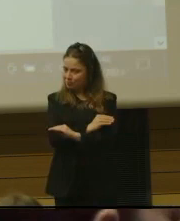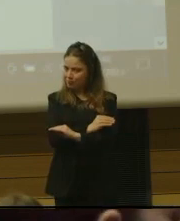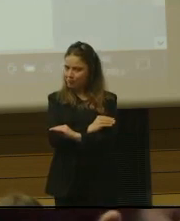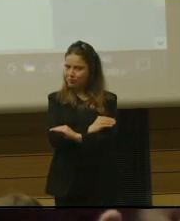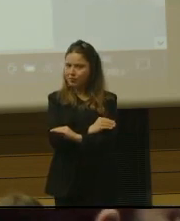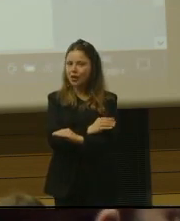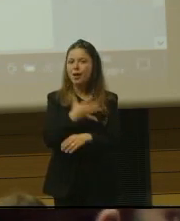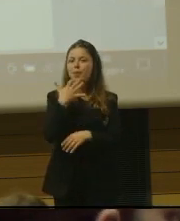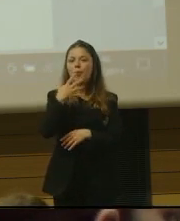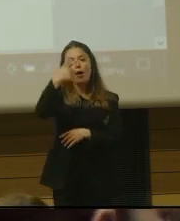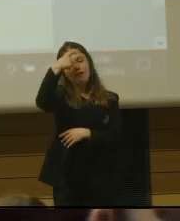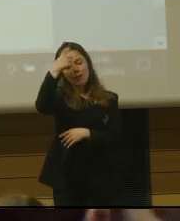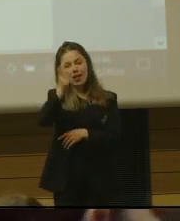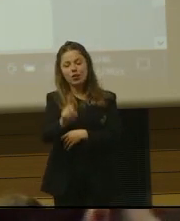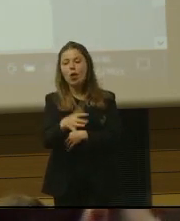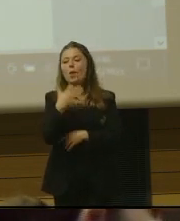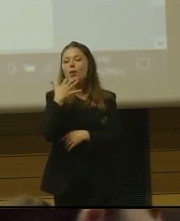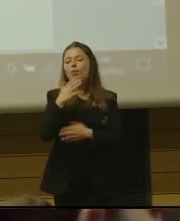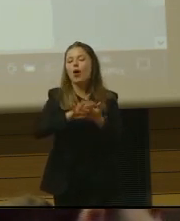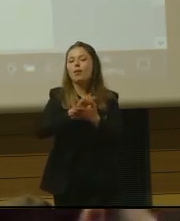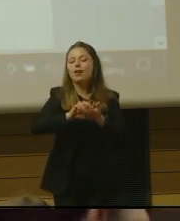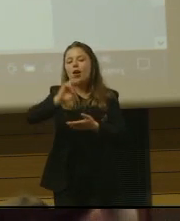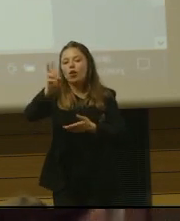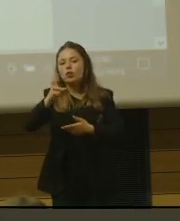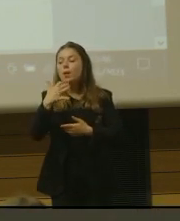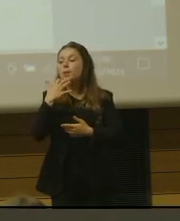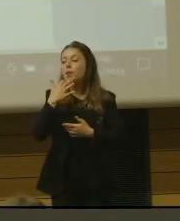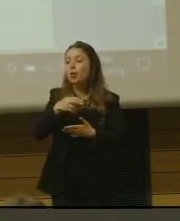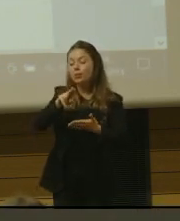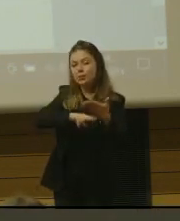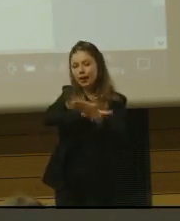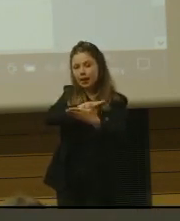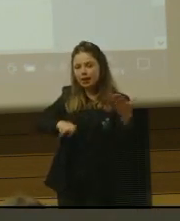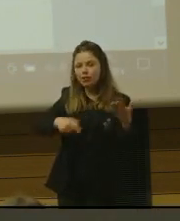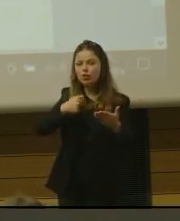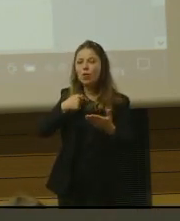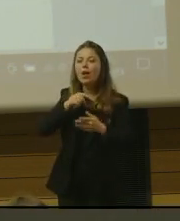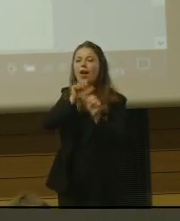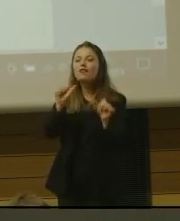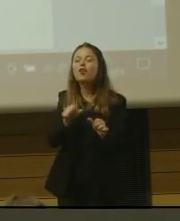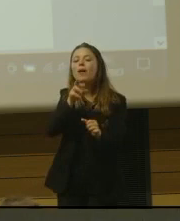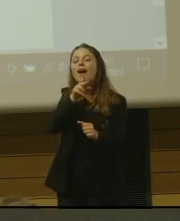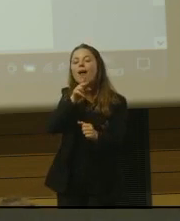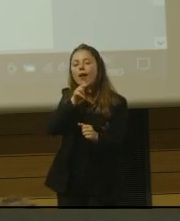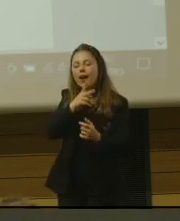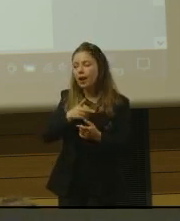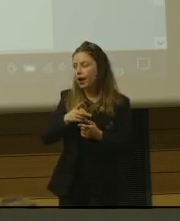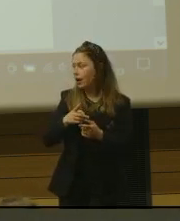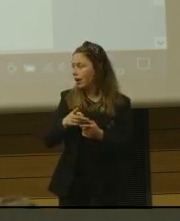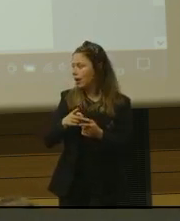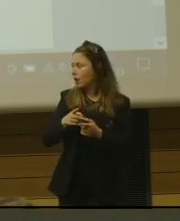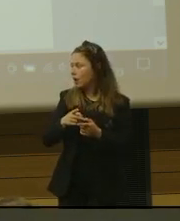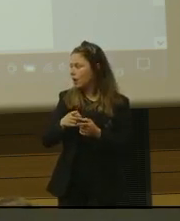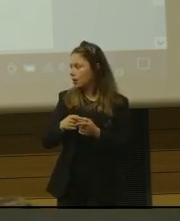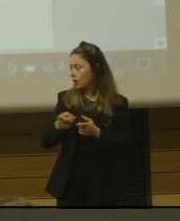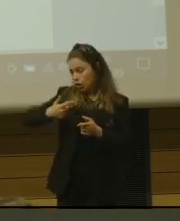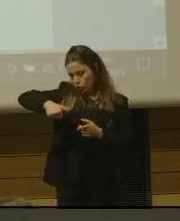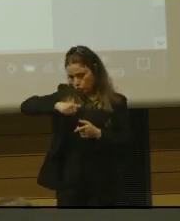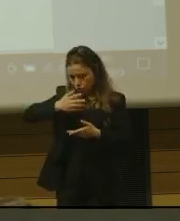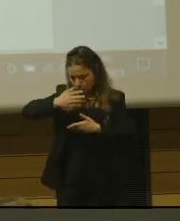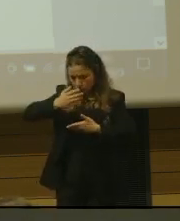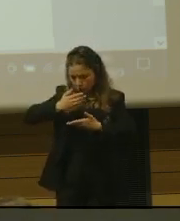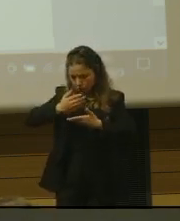de enfermedades, hablemosles desde otro... Nosotros los gitanos tenemos una jerga o una forma de hablar que es entre nosotros, ¿eh?